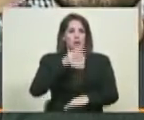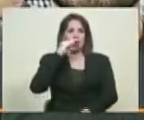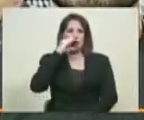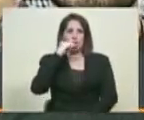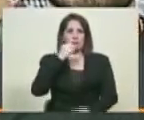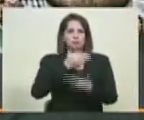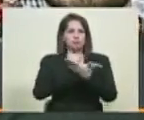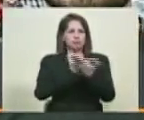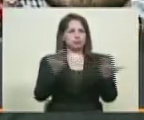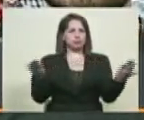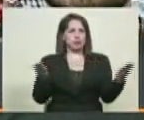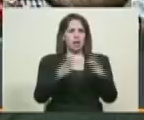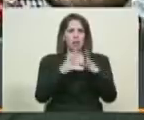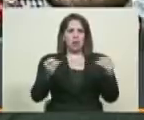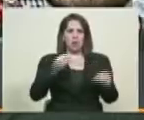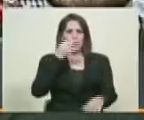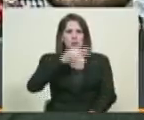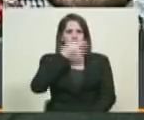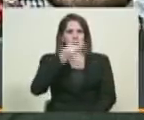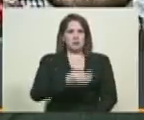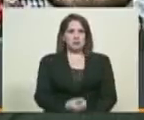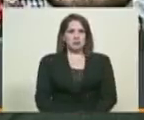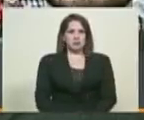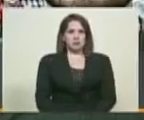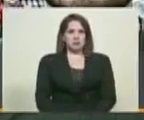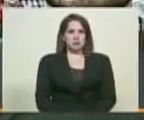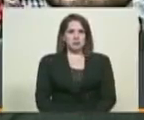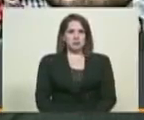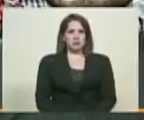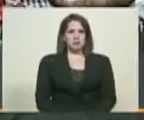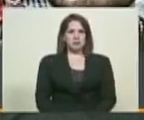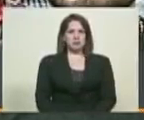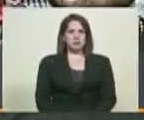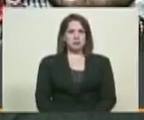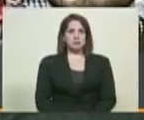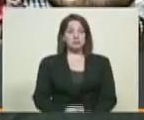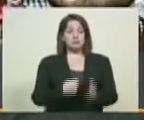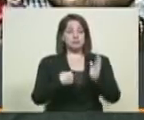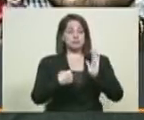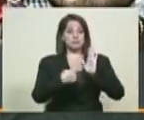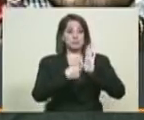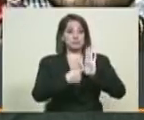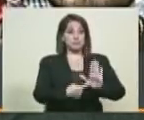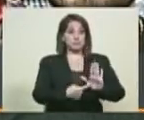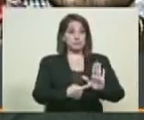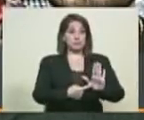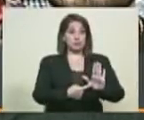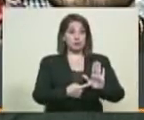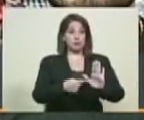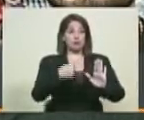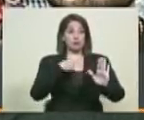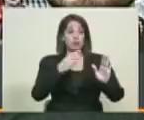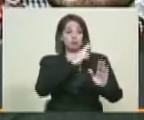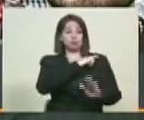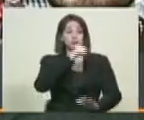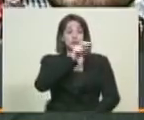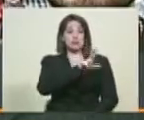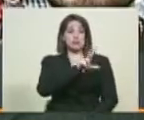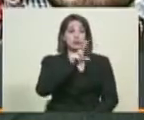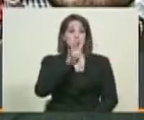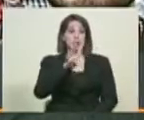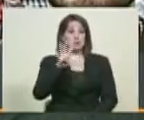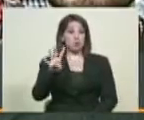demás entidades presentes. En representación de los 384 consejos comunales que